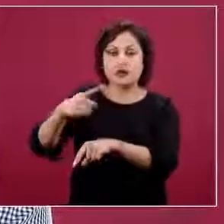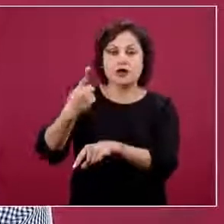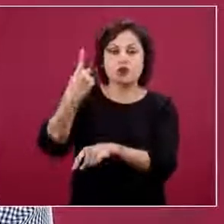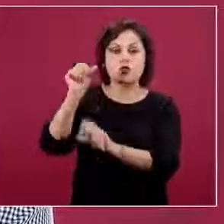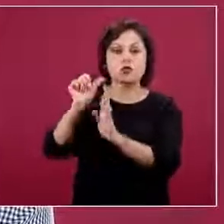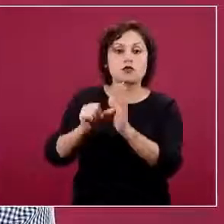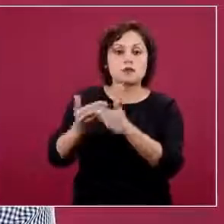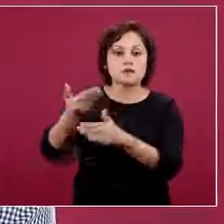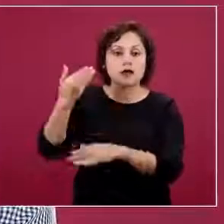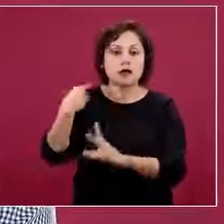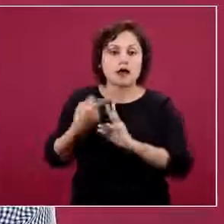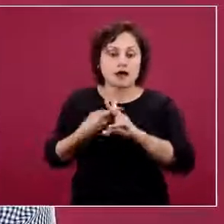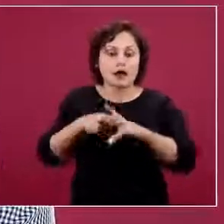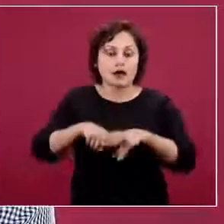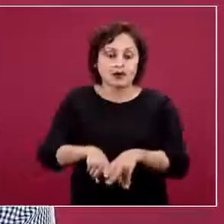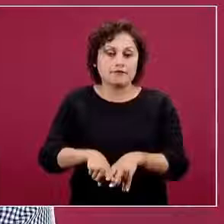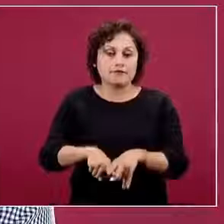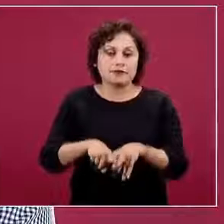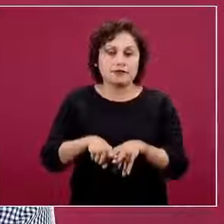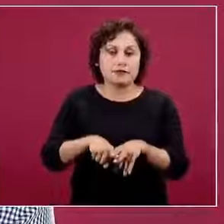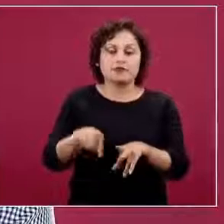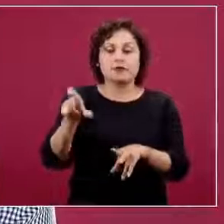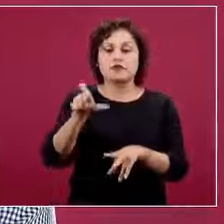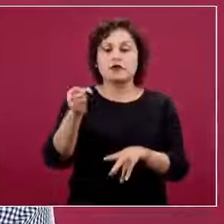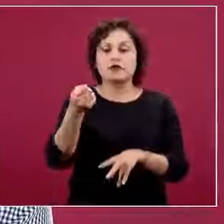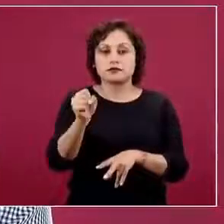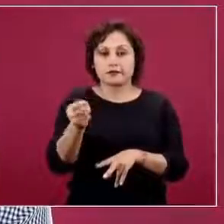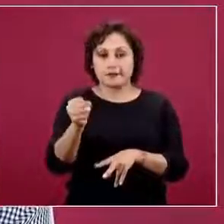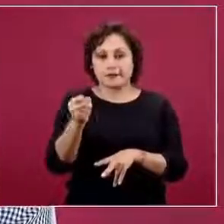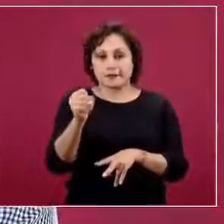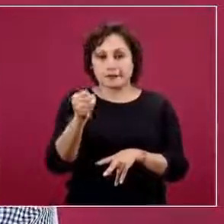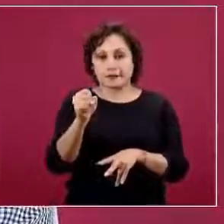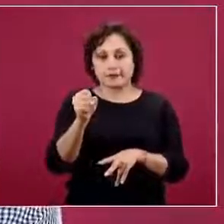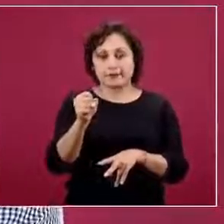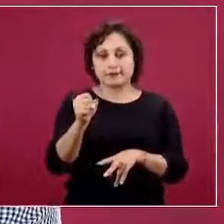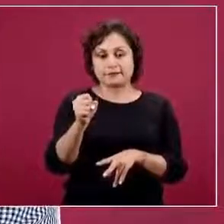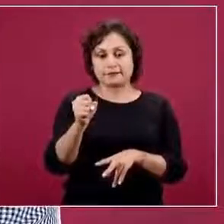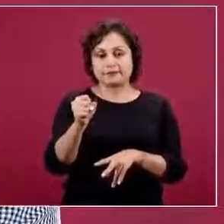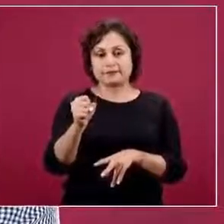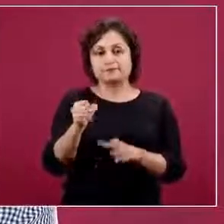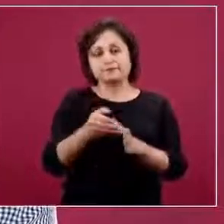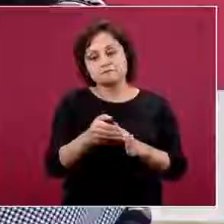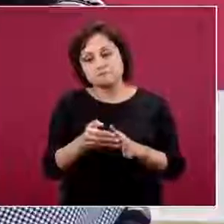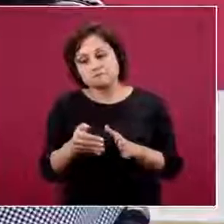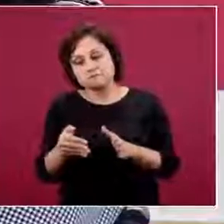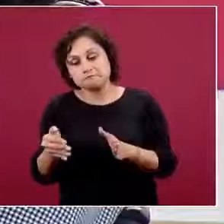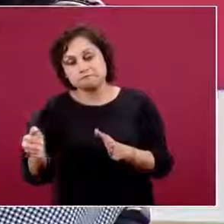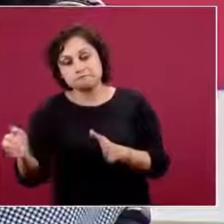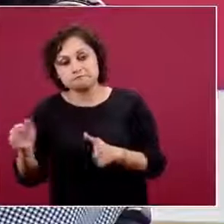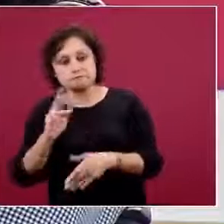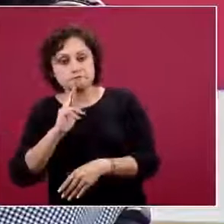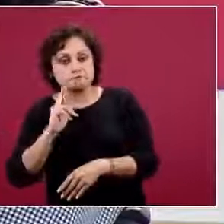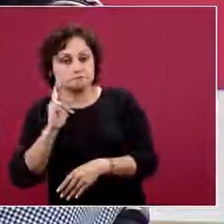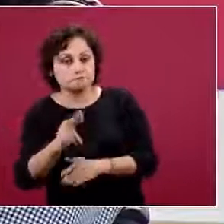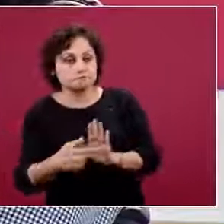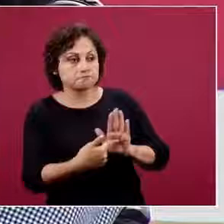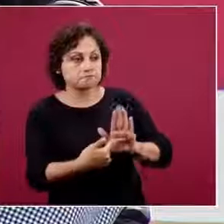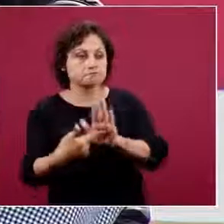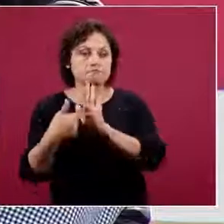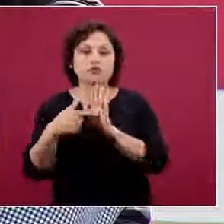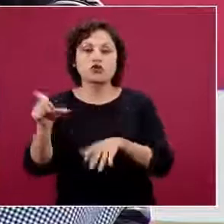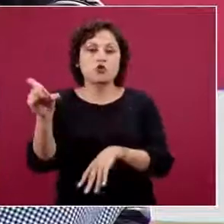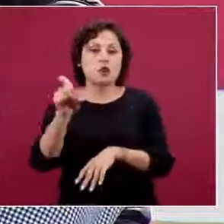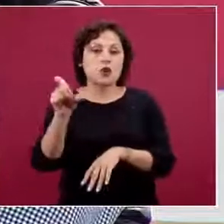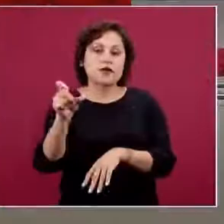mes, iniciaron durante el mes de septiembre y sus resultados se van a ver o se van a poder conocer todavía